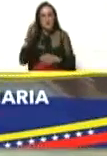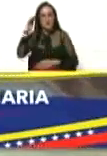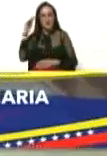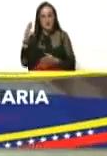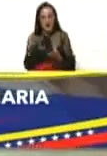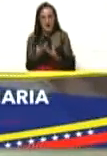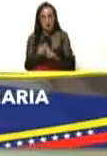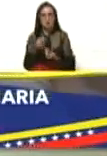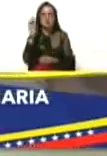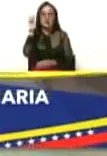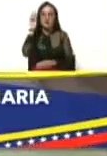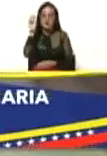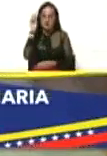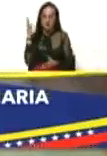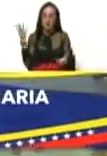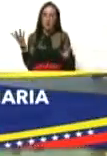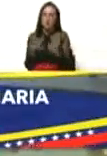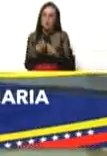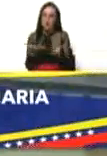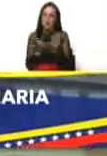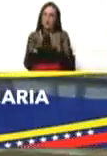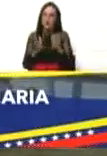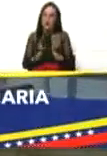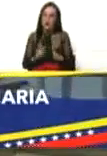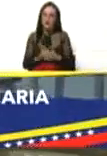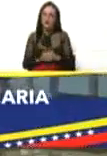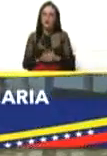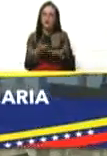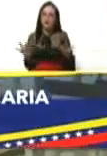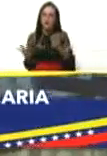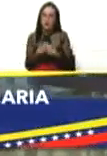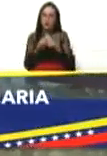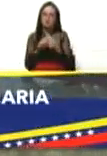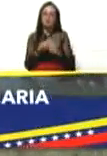los profesores, con los estudiantes,